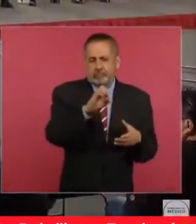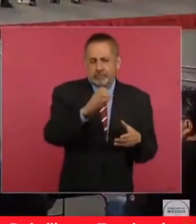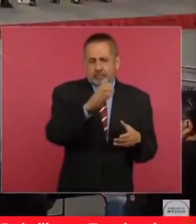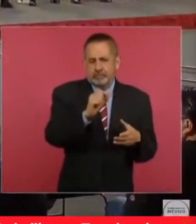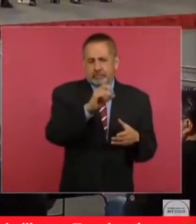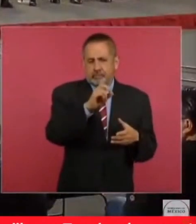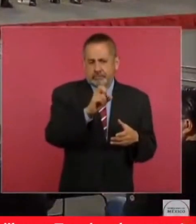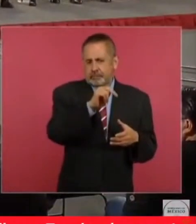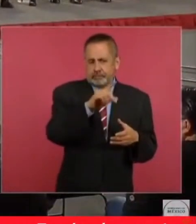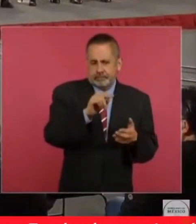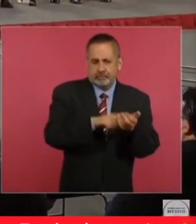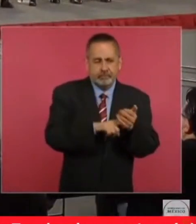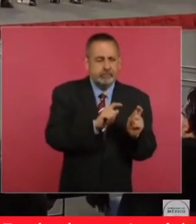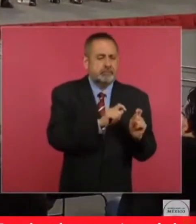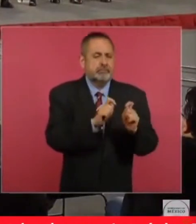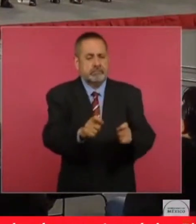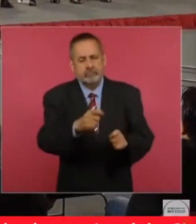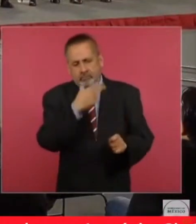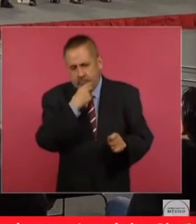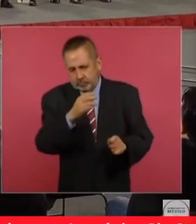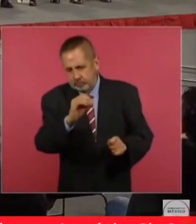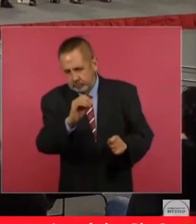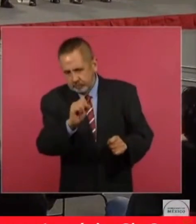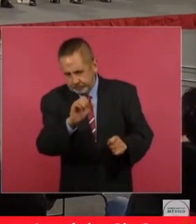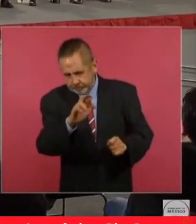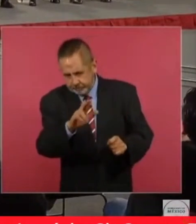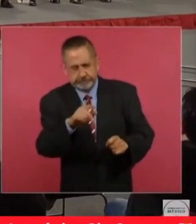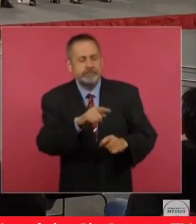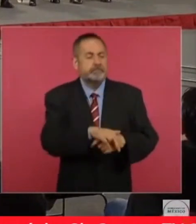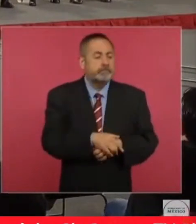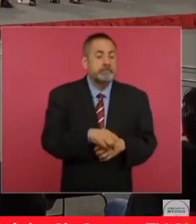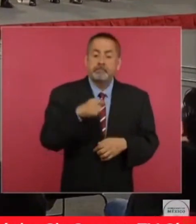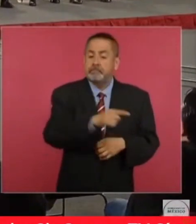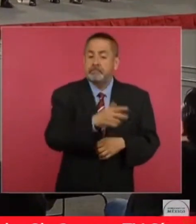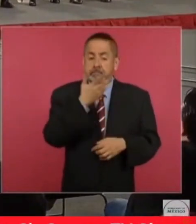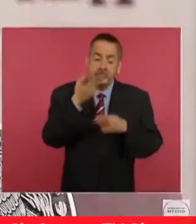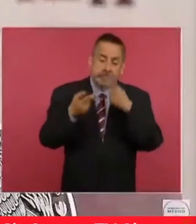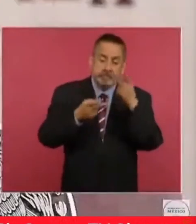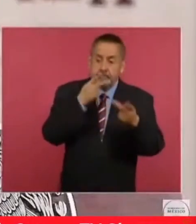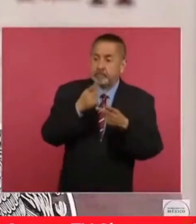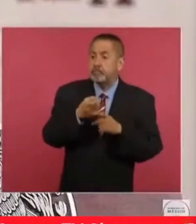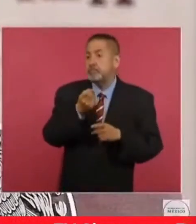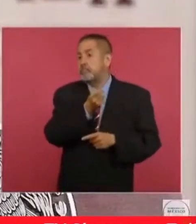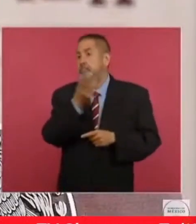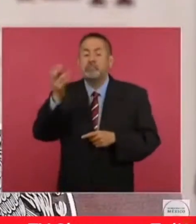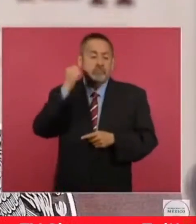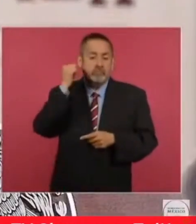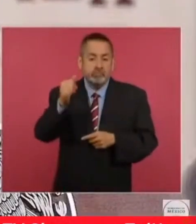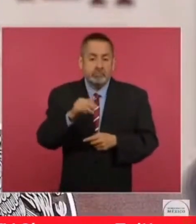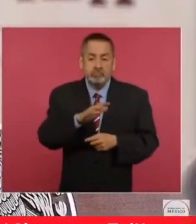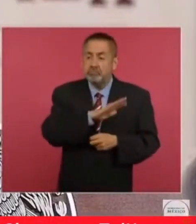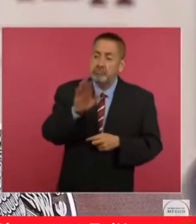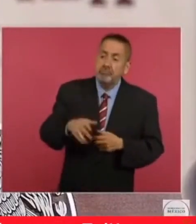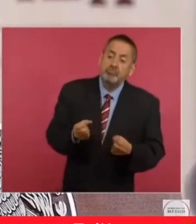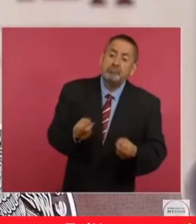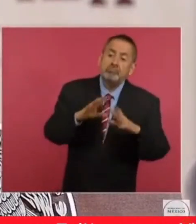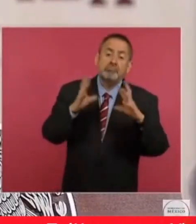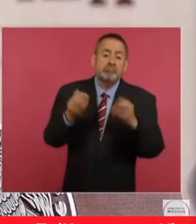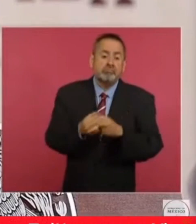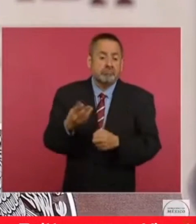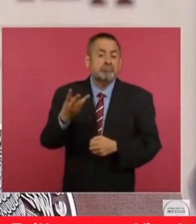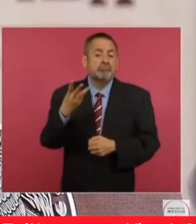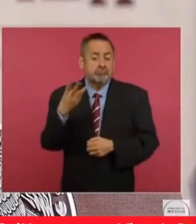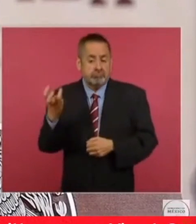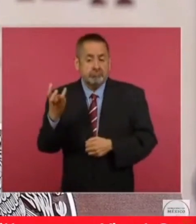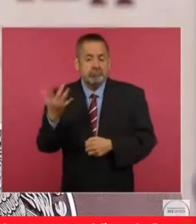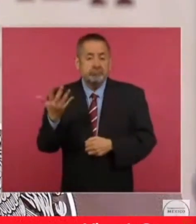lo estaba conduciendo Óscar Olín, declaró que de acuerdo con las funerarias hubo al menos 350